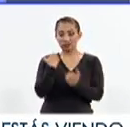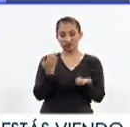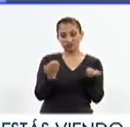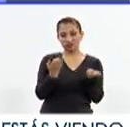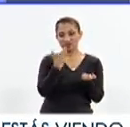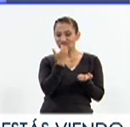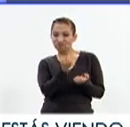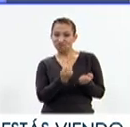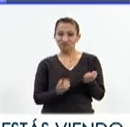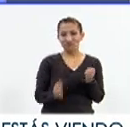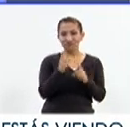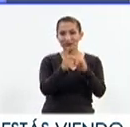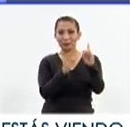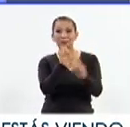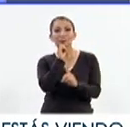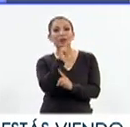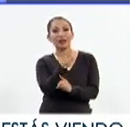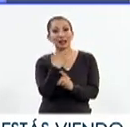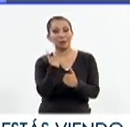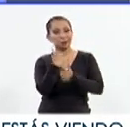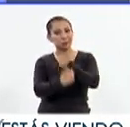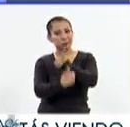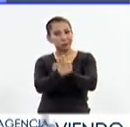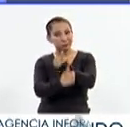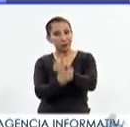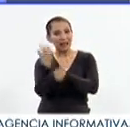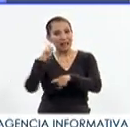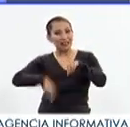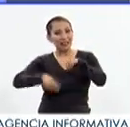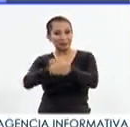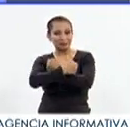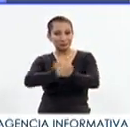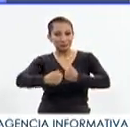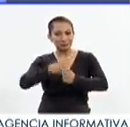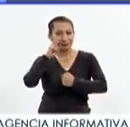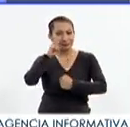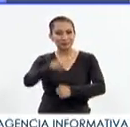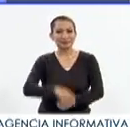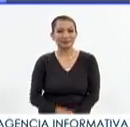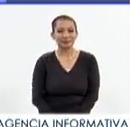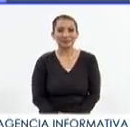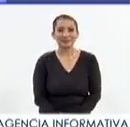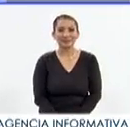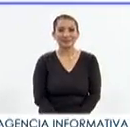rendimiento de los deportistas y también a combatir la obesidad. Vamos a ver.